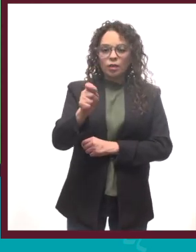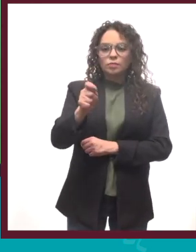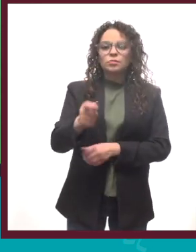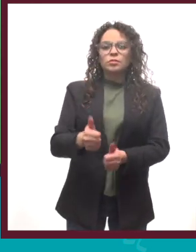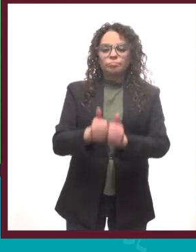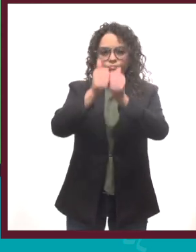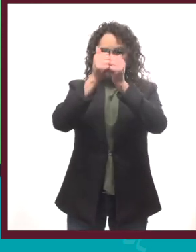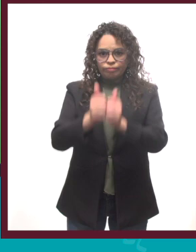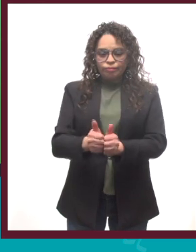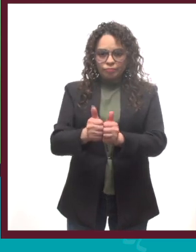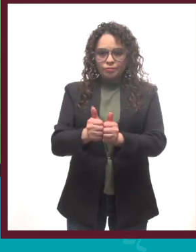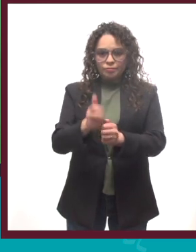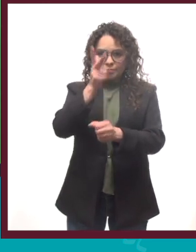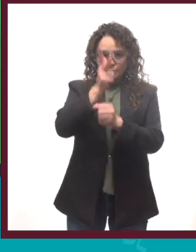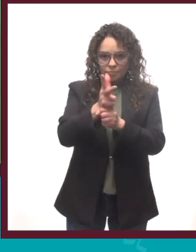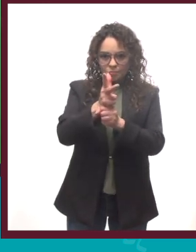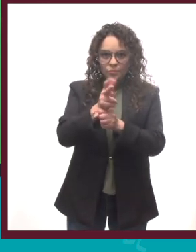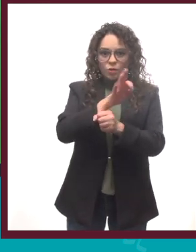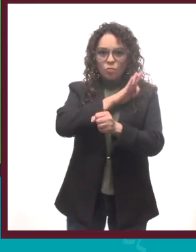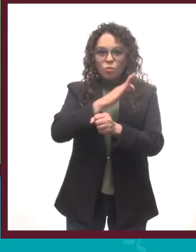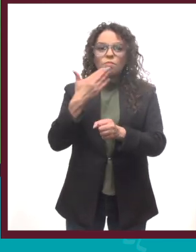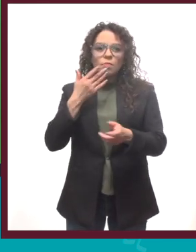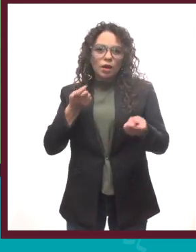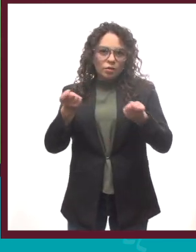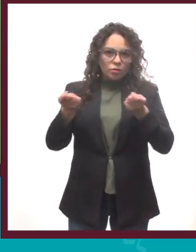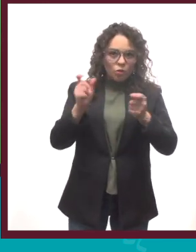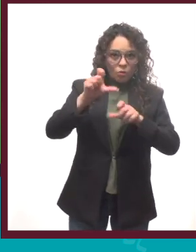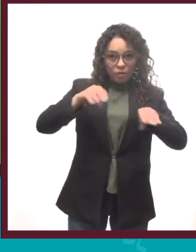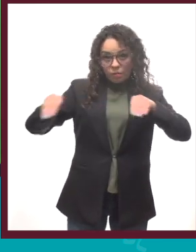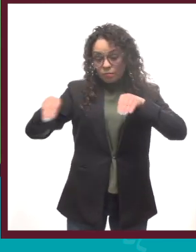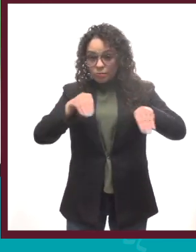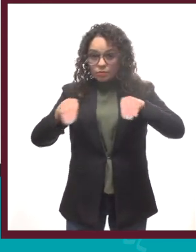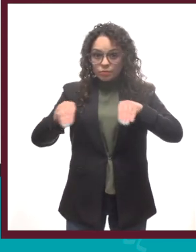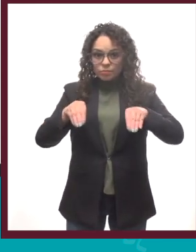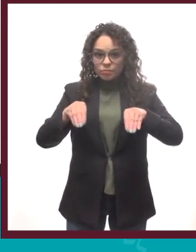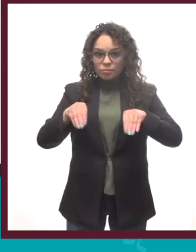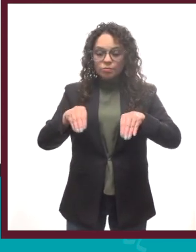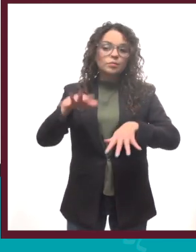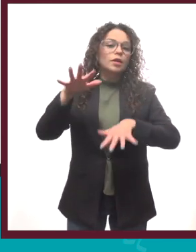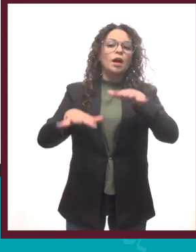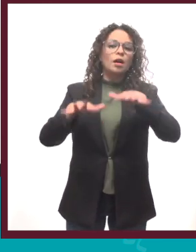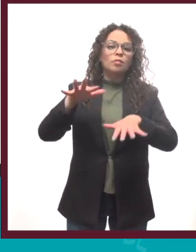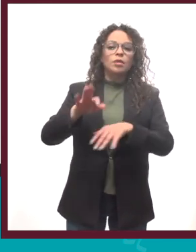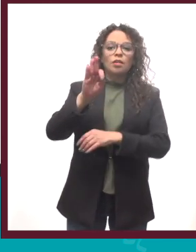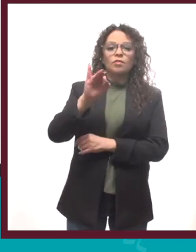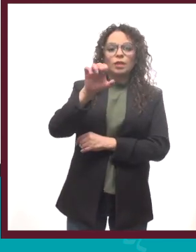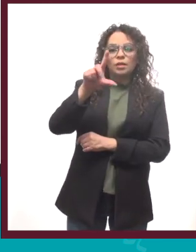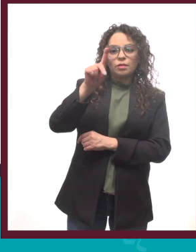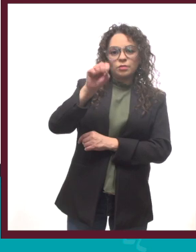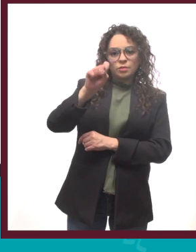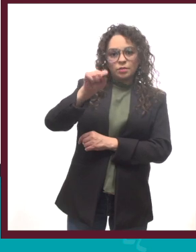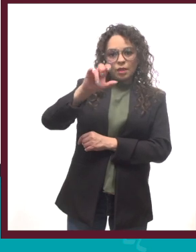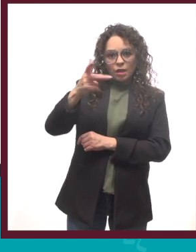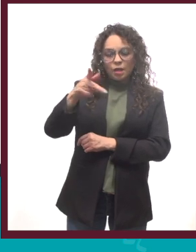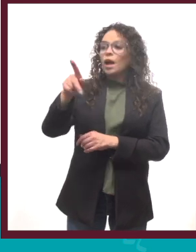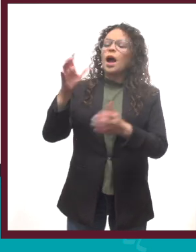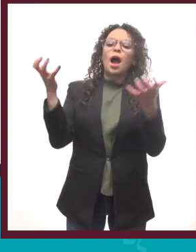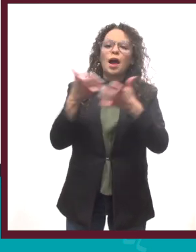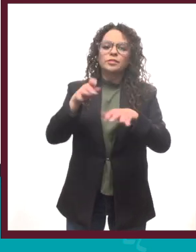que la cámara esté en un tripié para poder controlar los movimientos. A veces un selfie stick puede hacer el